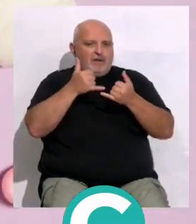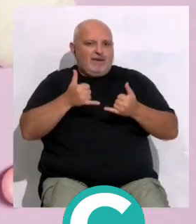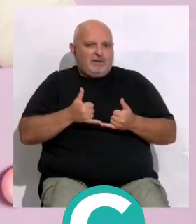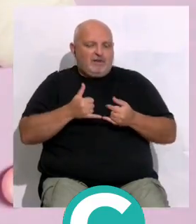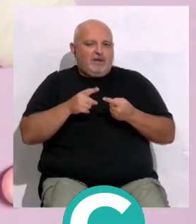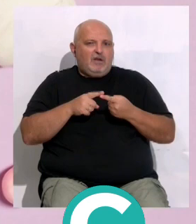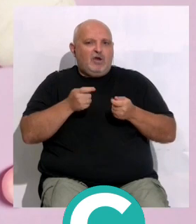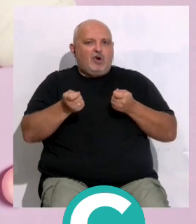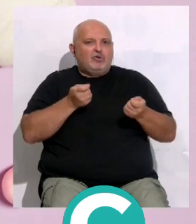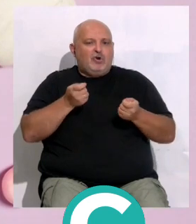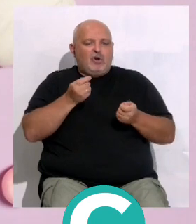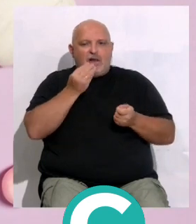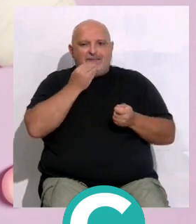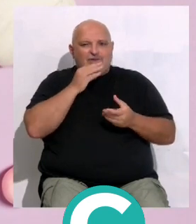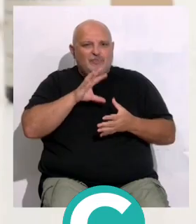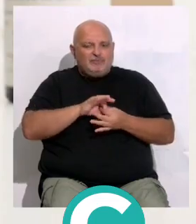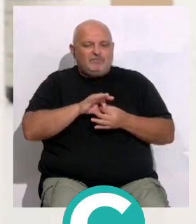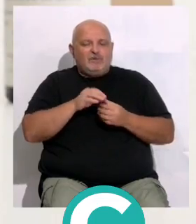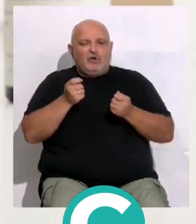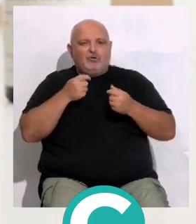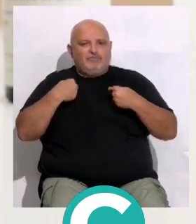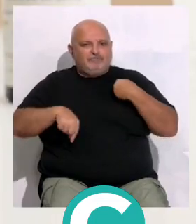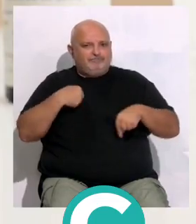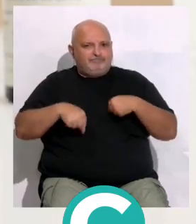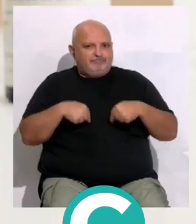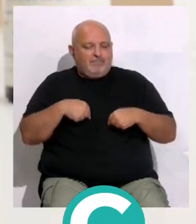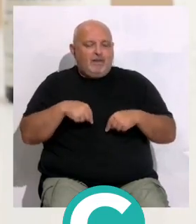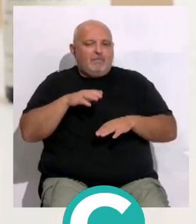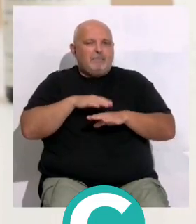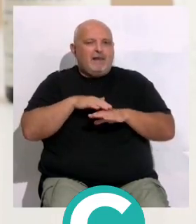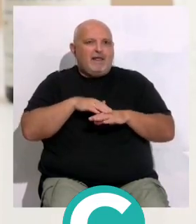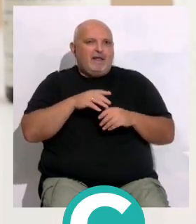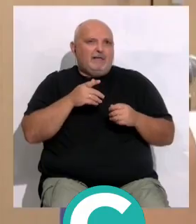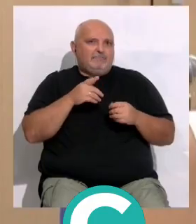el control del apetito y el control del metabolismo, para intentar paliar